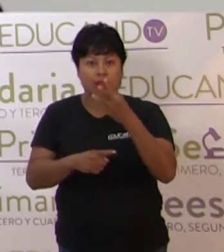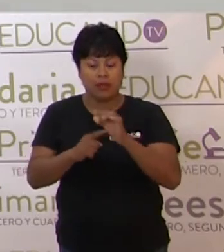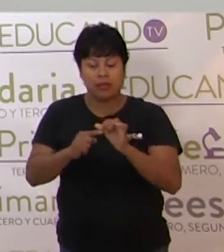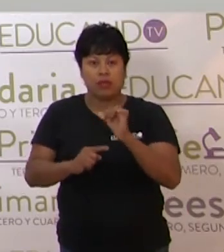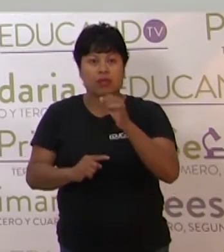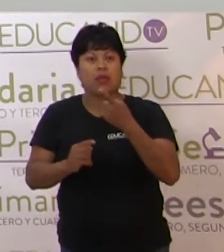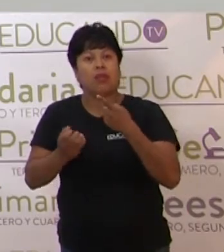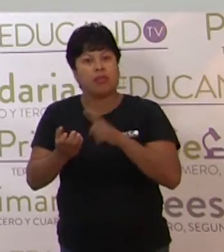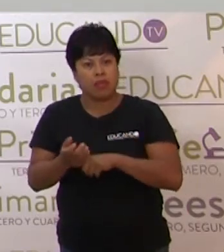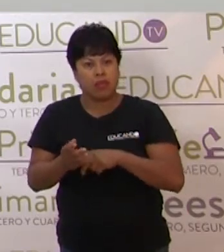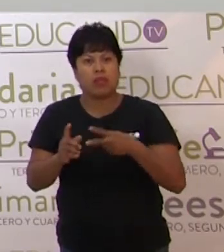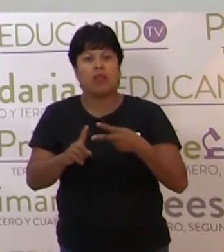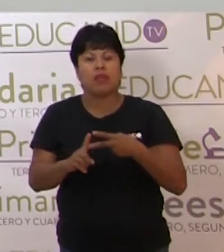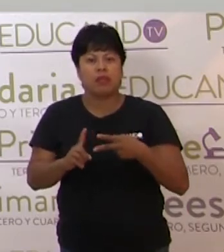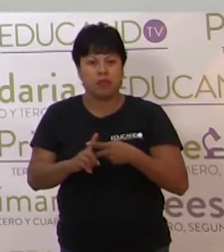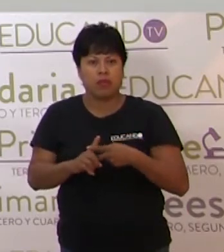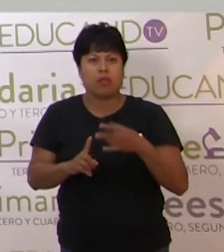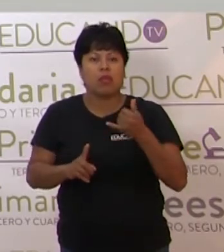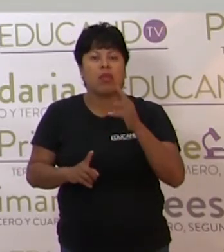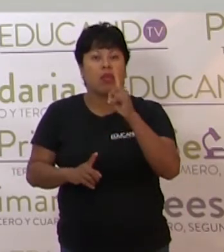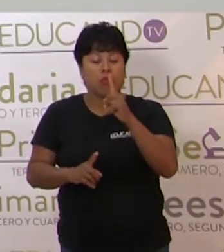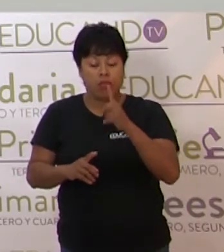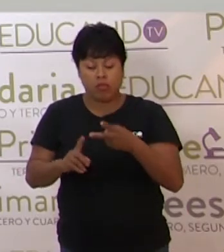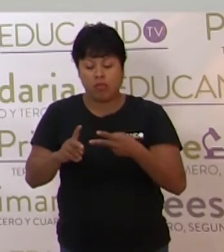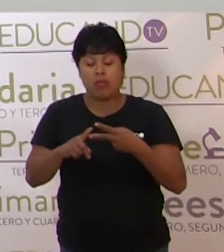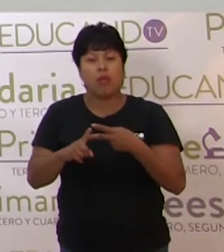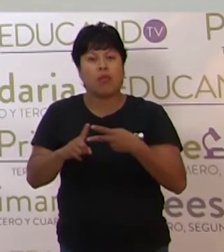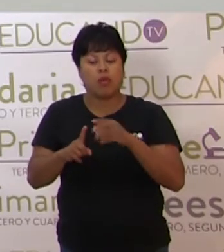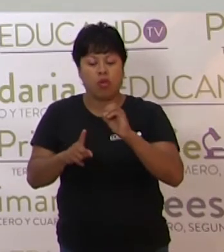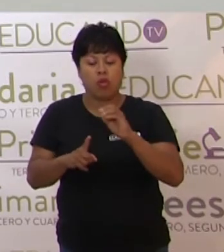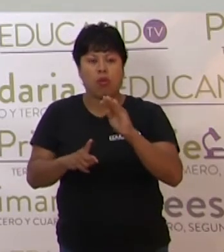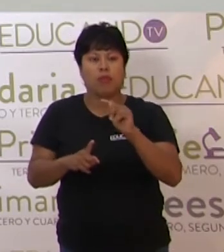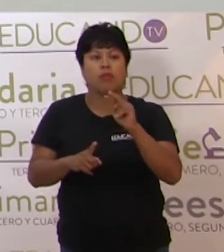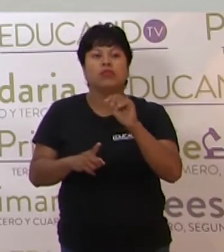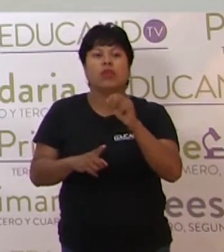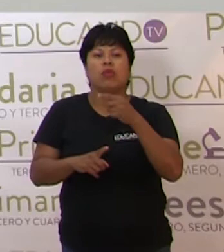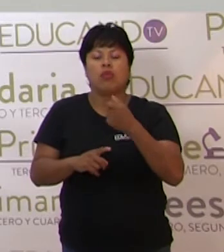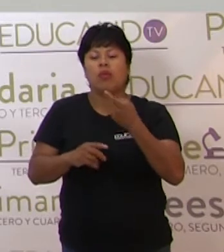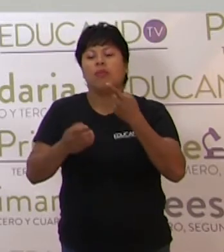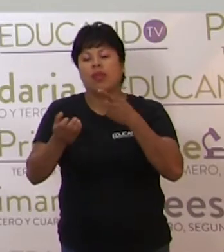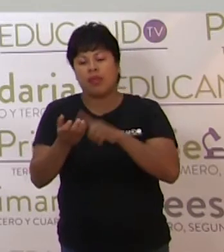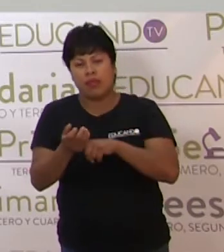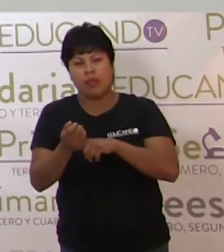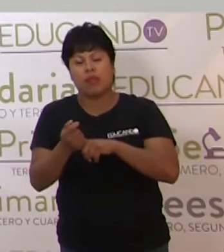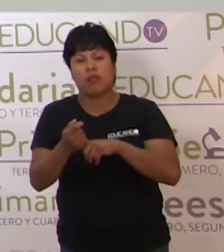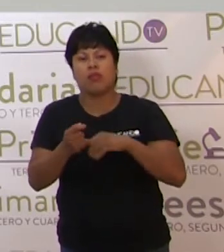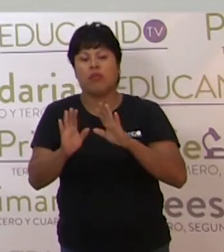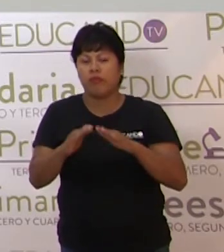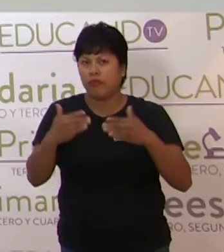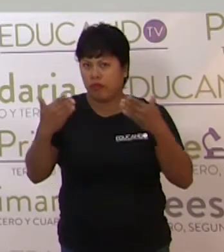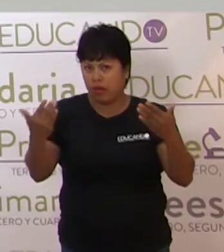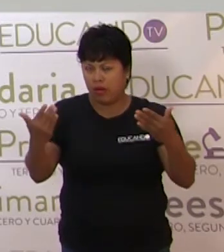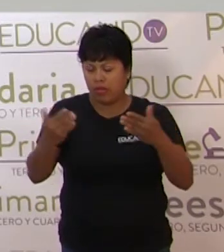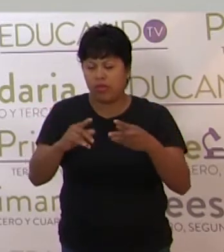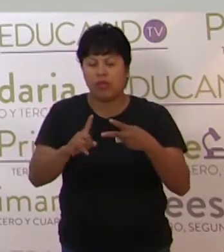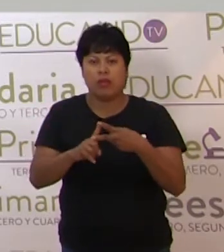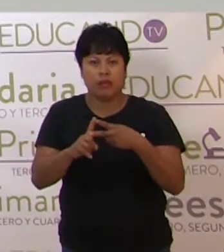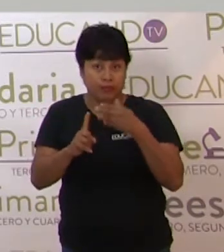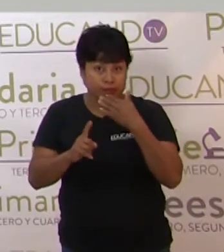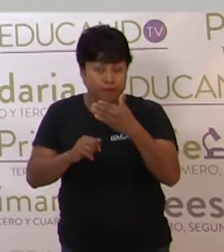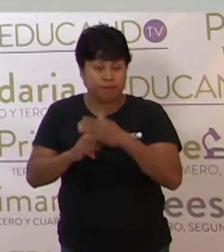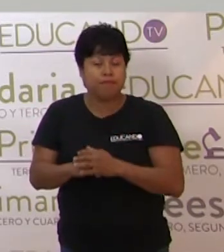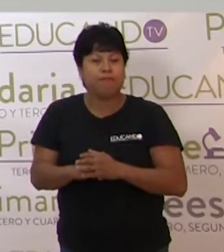va a quedar dentro del triángulo y en un triángulo optus ángulo el cruce de las alturas va a quedar fuera del tren bien